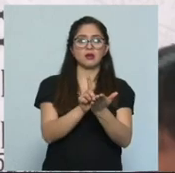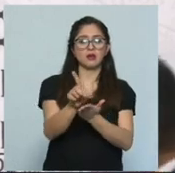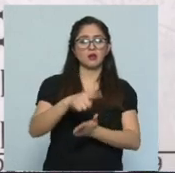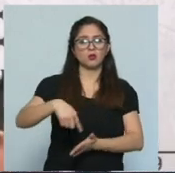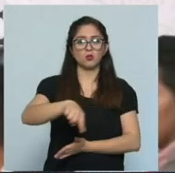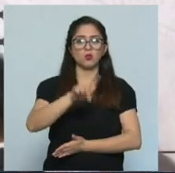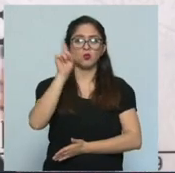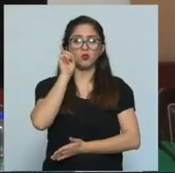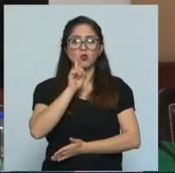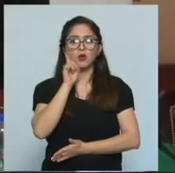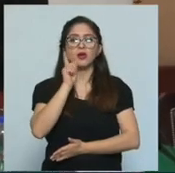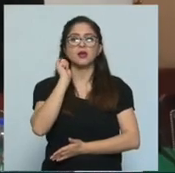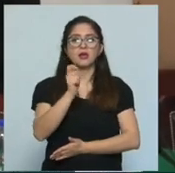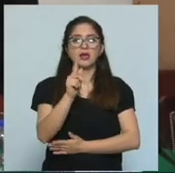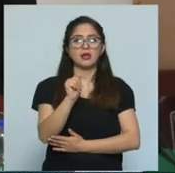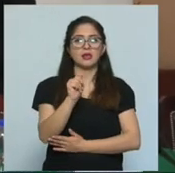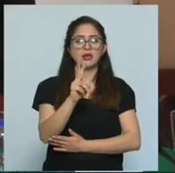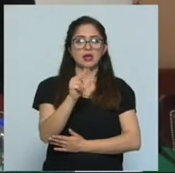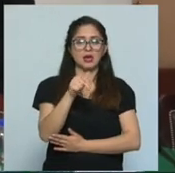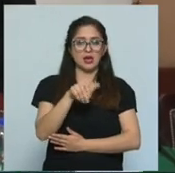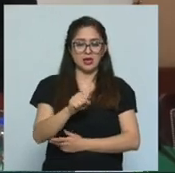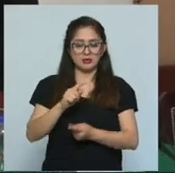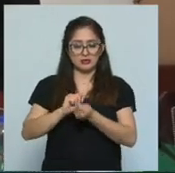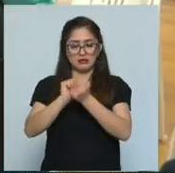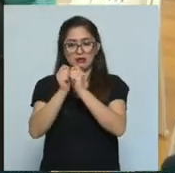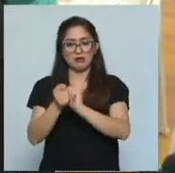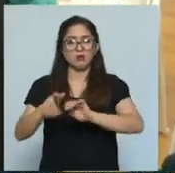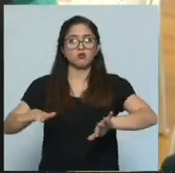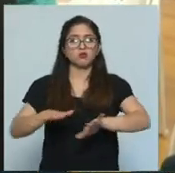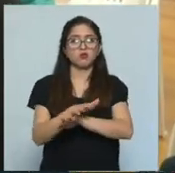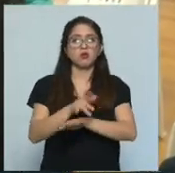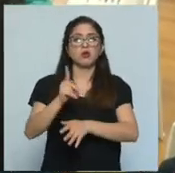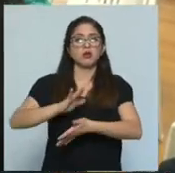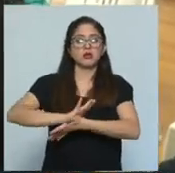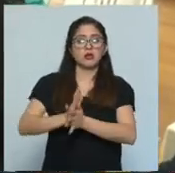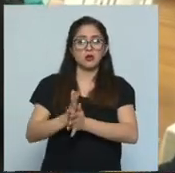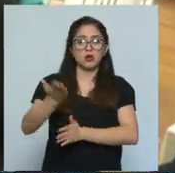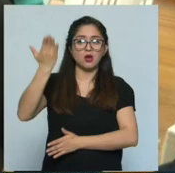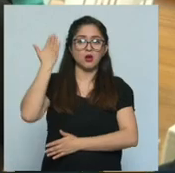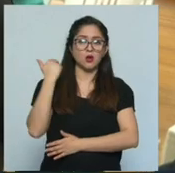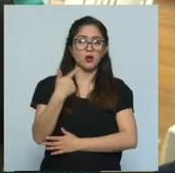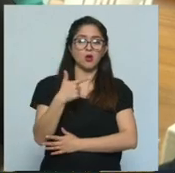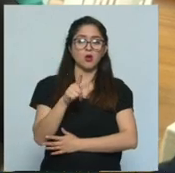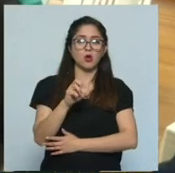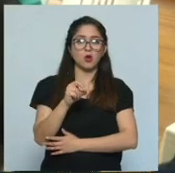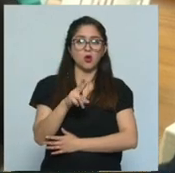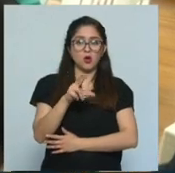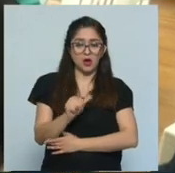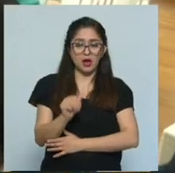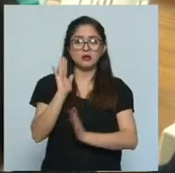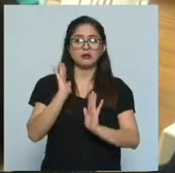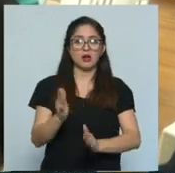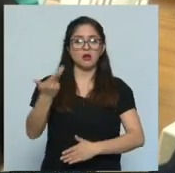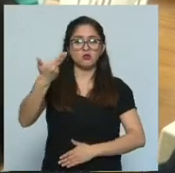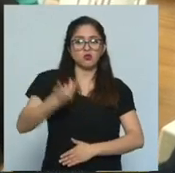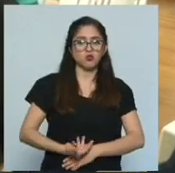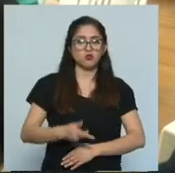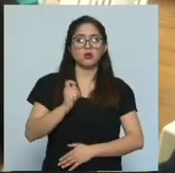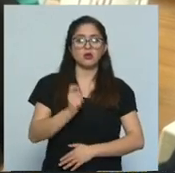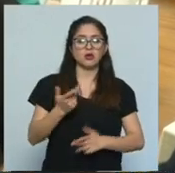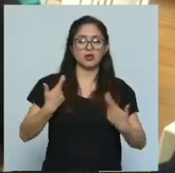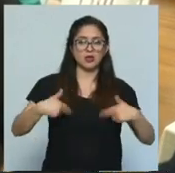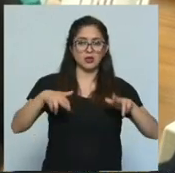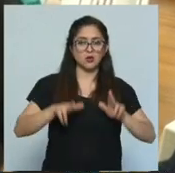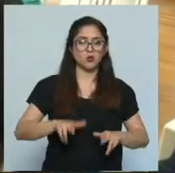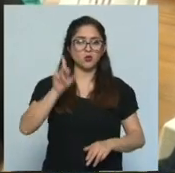comunidad transgénero, quienes han vivido un alto grado de discriminación como Gloria, quien fue despedida luego de asumir su identidad femenina. Mira,